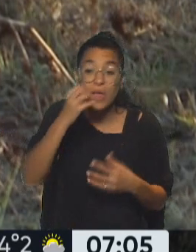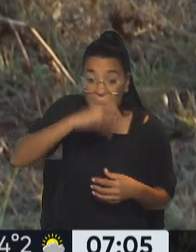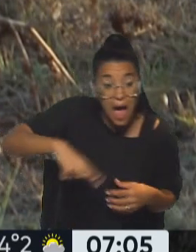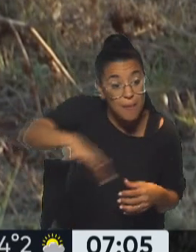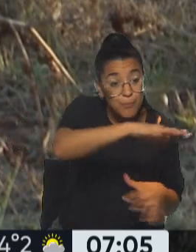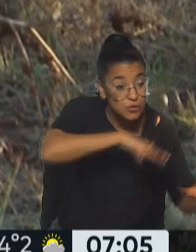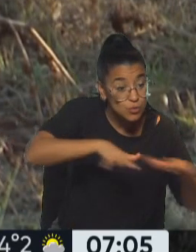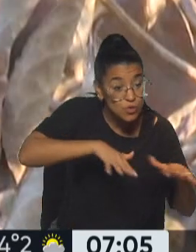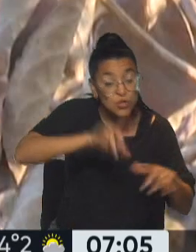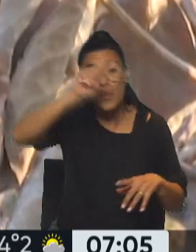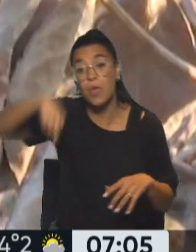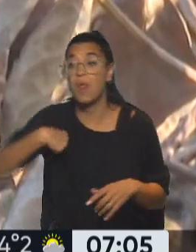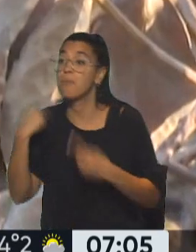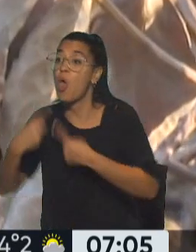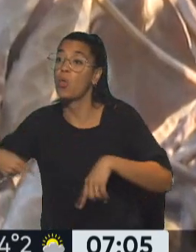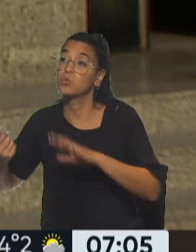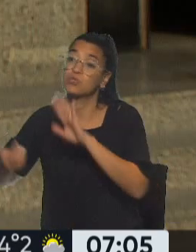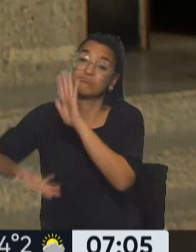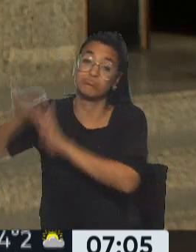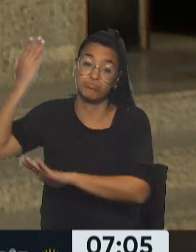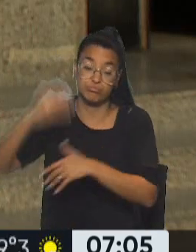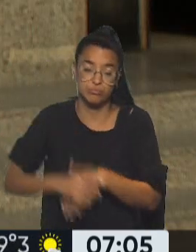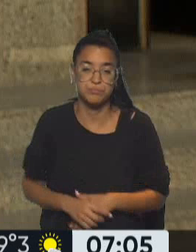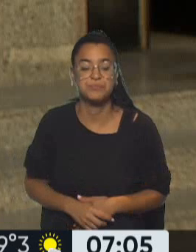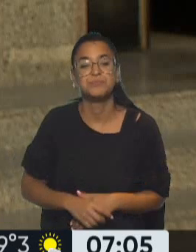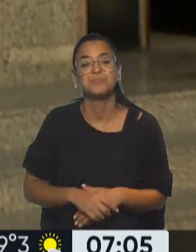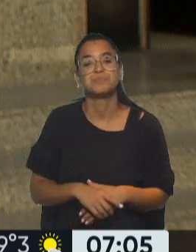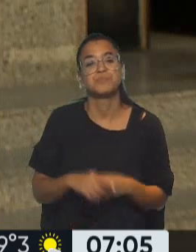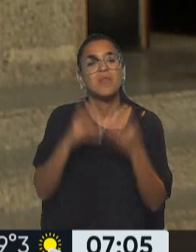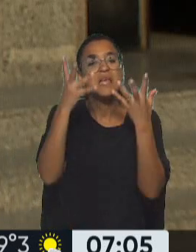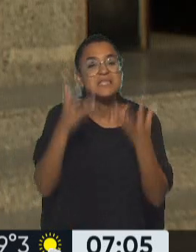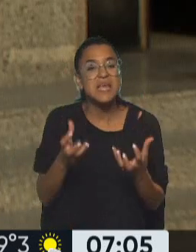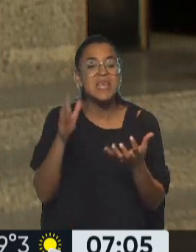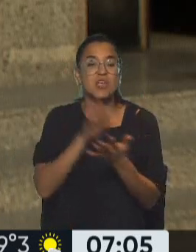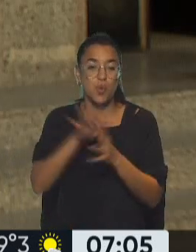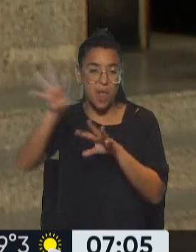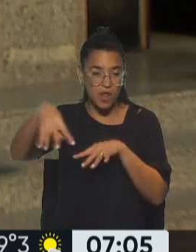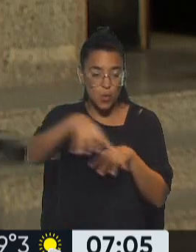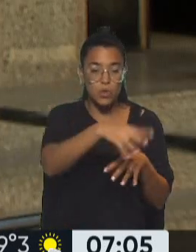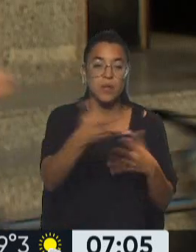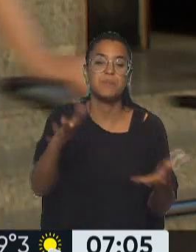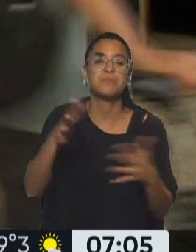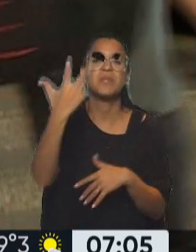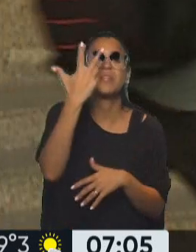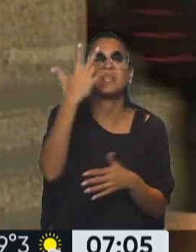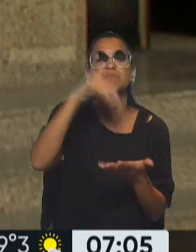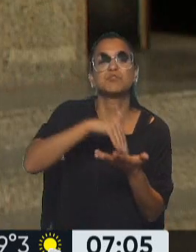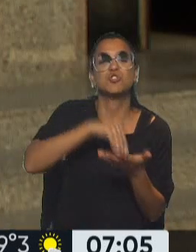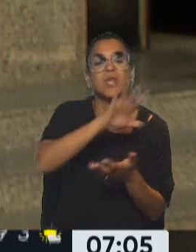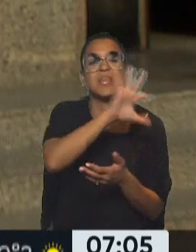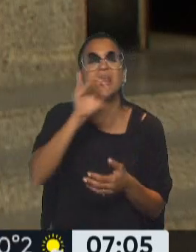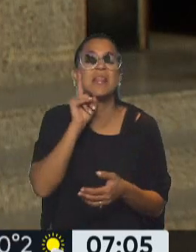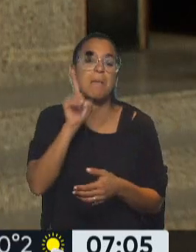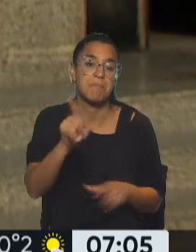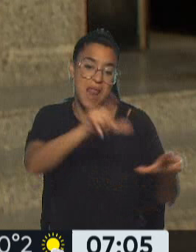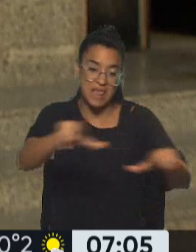después repercute en los productos. Lo que es afectado por la sequía en lo que es agricultura son aproximadamente 3 millones y medio de hectáreas en el centro